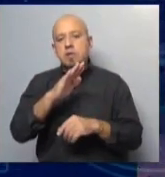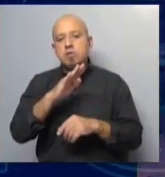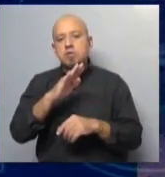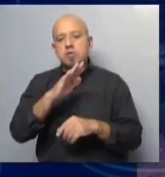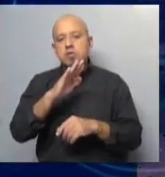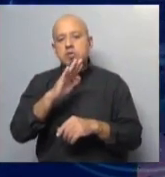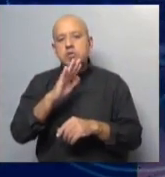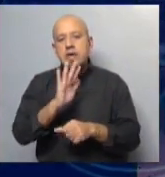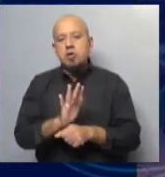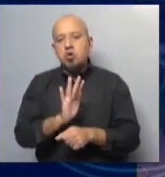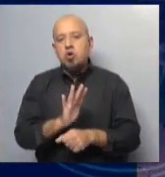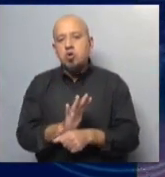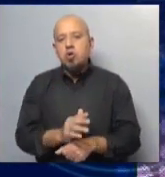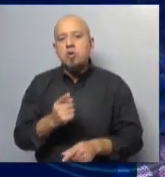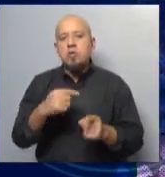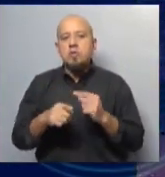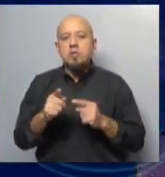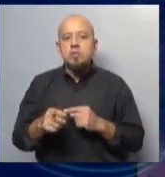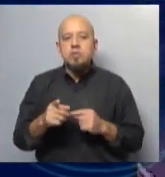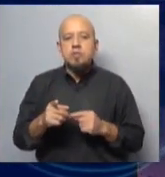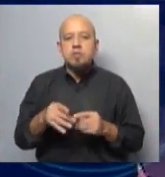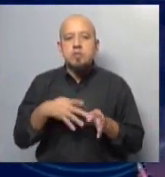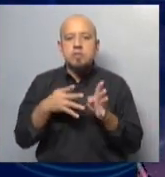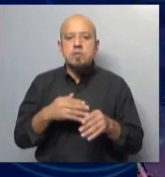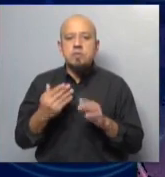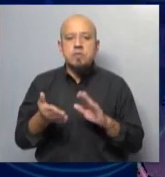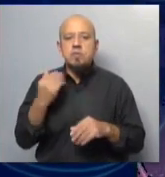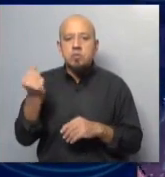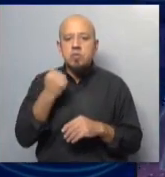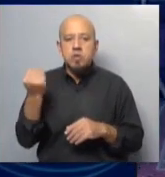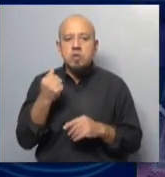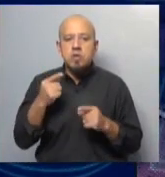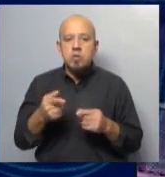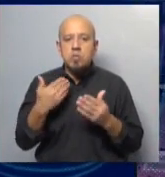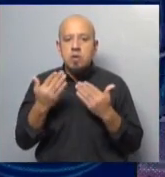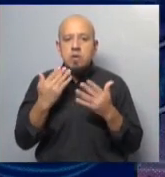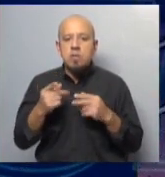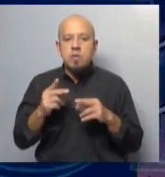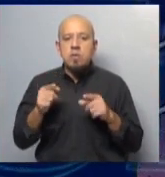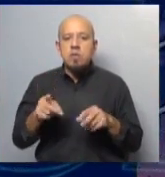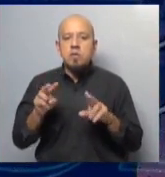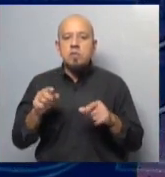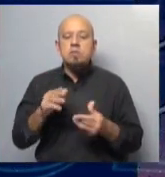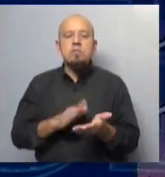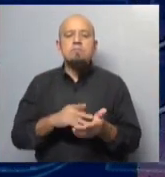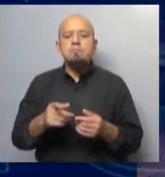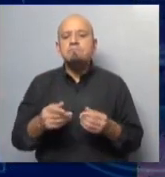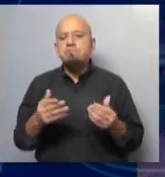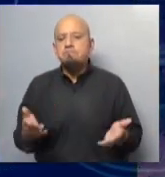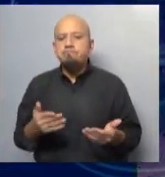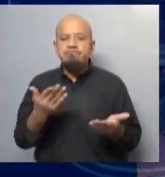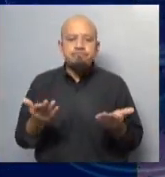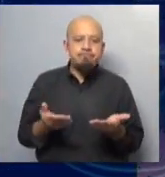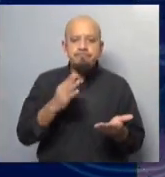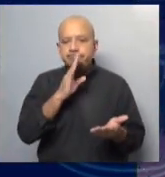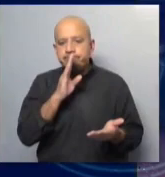trabajar. Y también, más que nada, creo que el desafío más importante es decir, bueno, ¿cómo hablamos de estos temas que a priori parecen como oscuros o tabúes, ¿no?